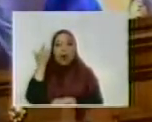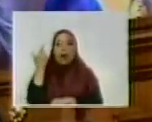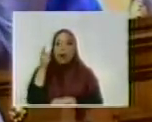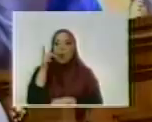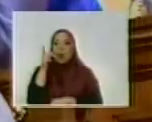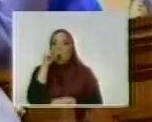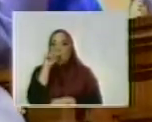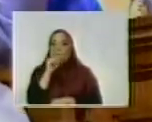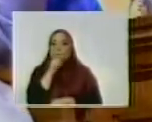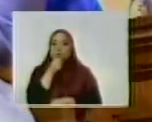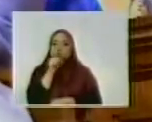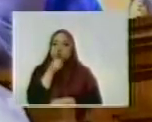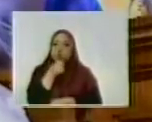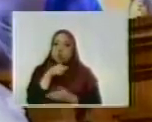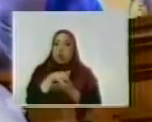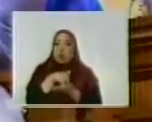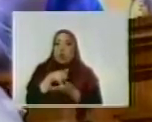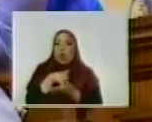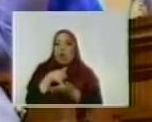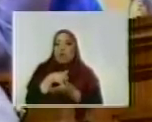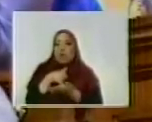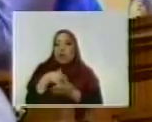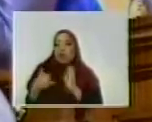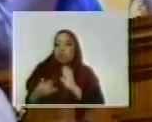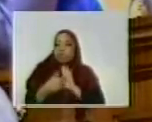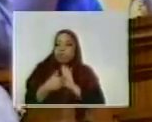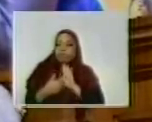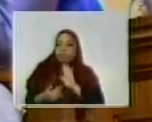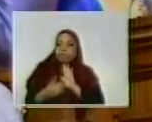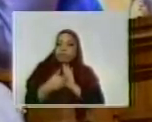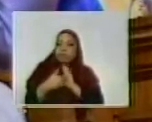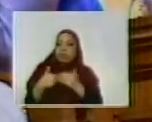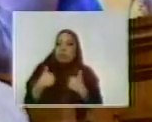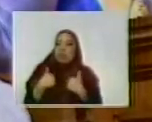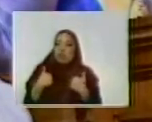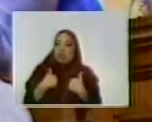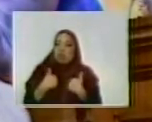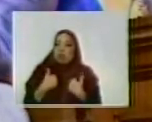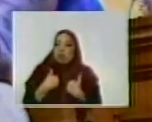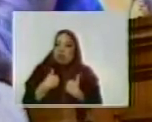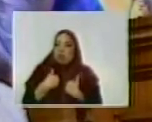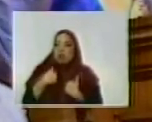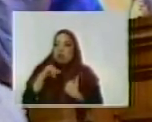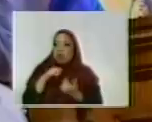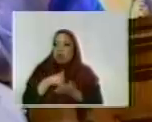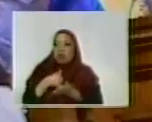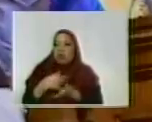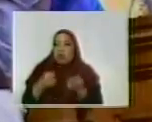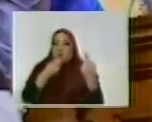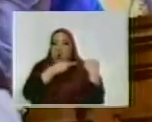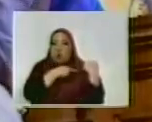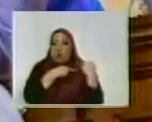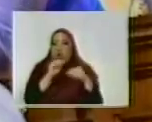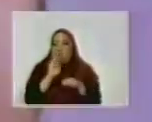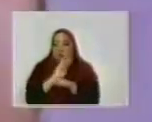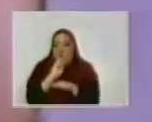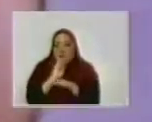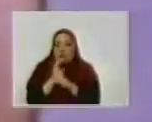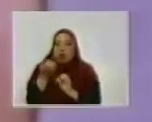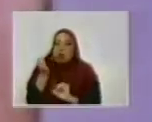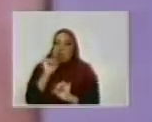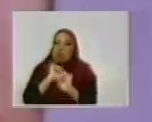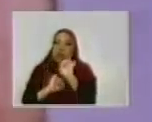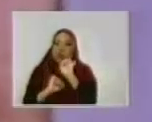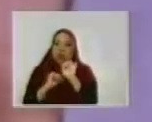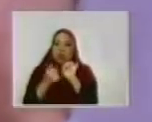el eslabón más débil y atacado siempre por los que se creen poderosos, protegerlos,